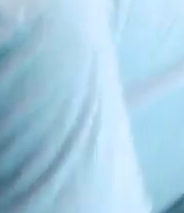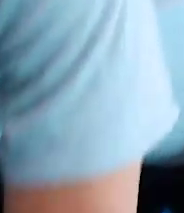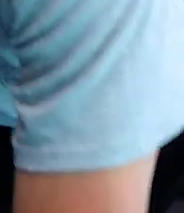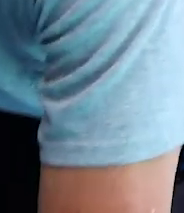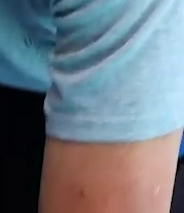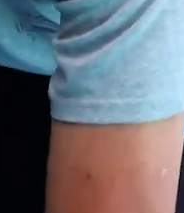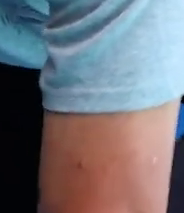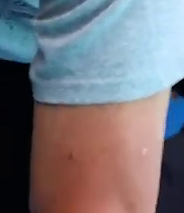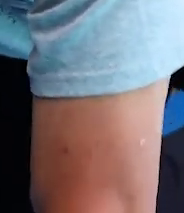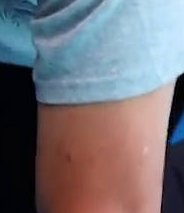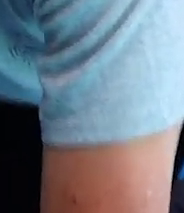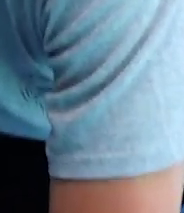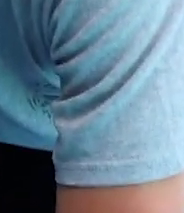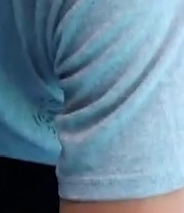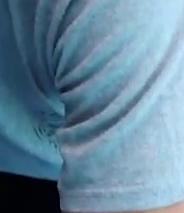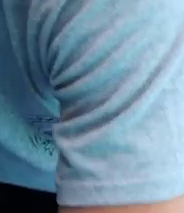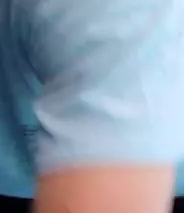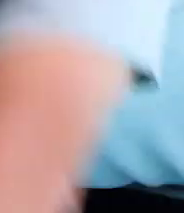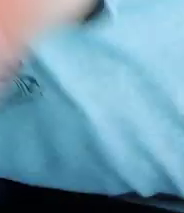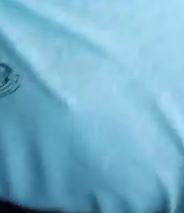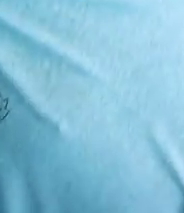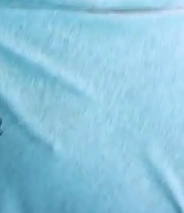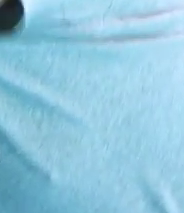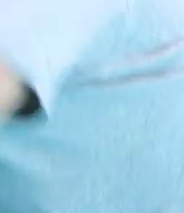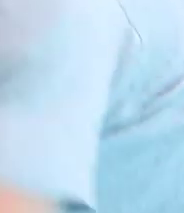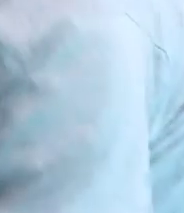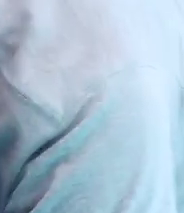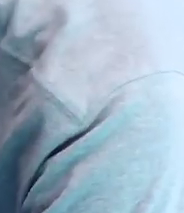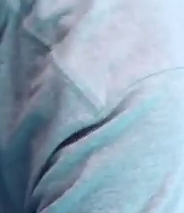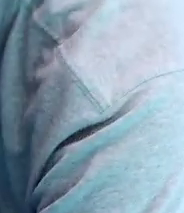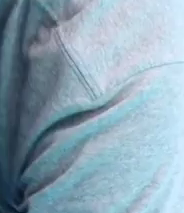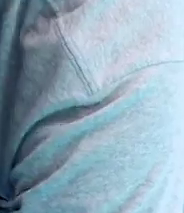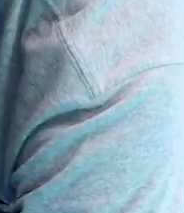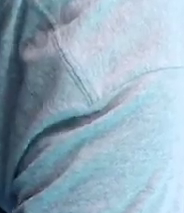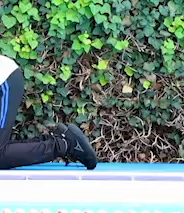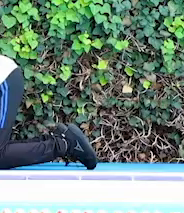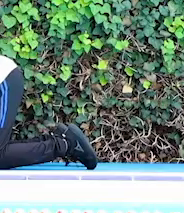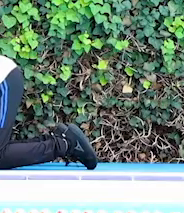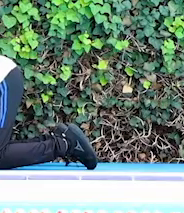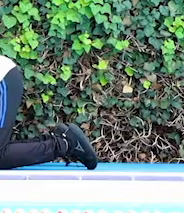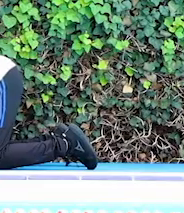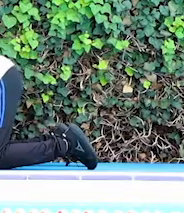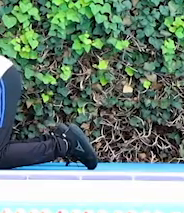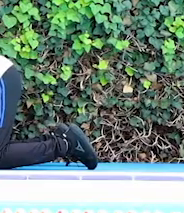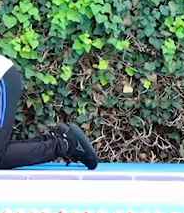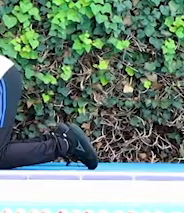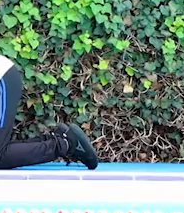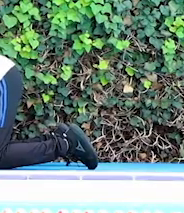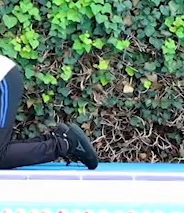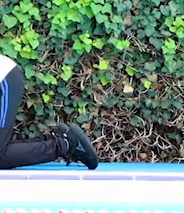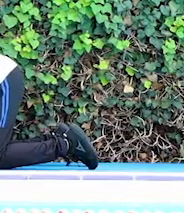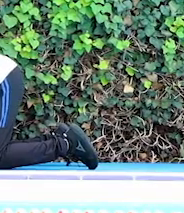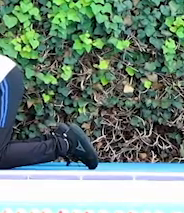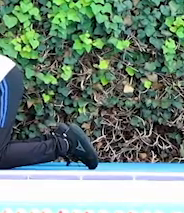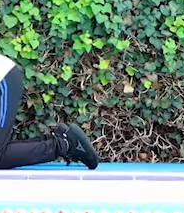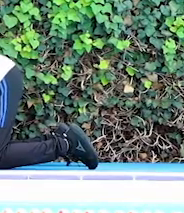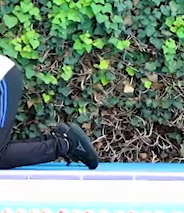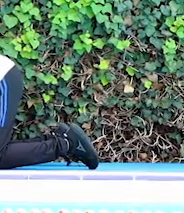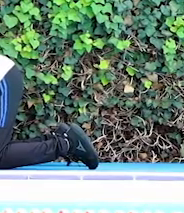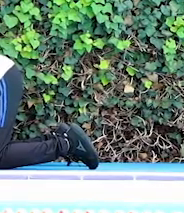Ok, y vamos a levantar nuestra mano derecha. Izquierda, derecha, ¿ok?